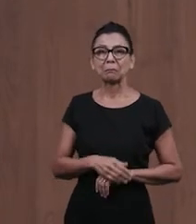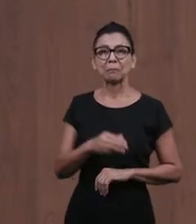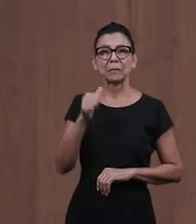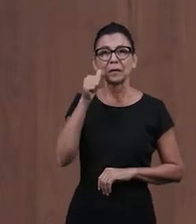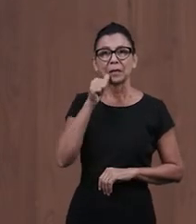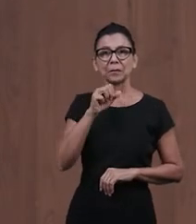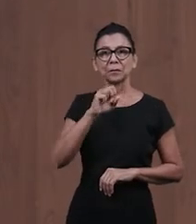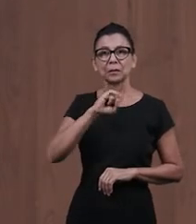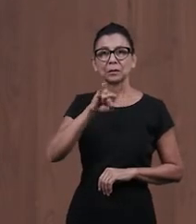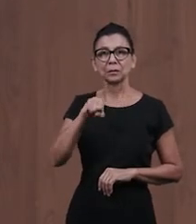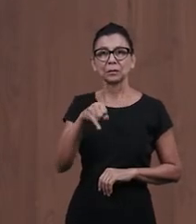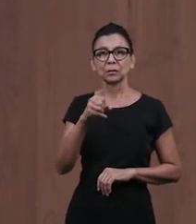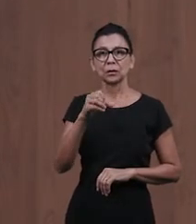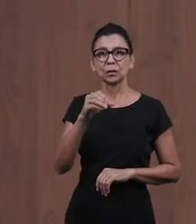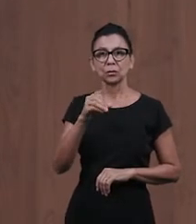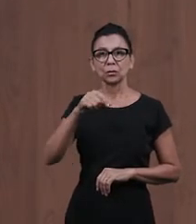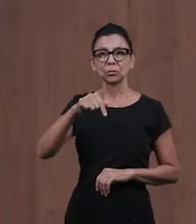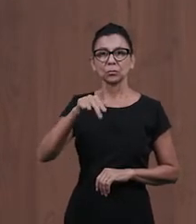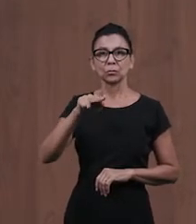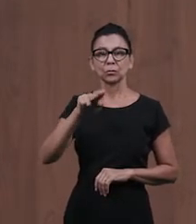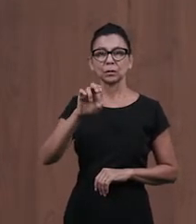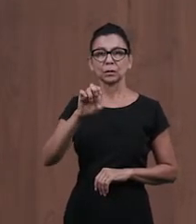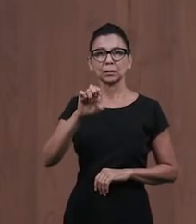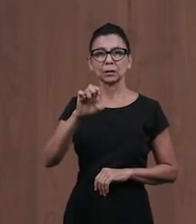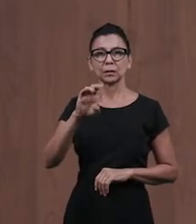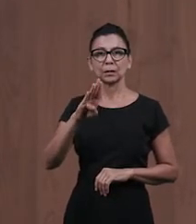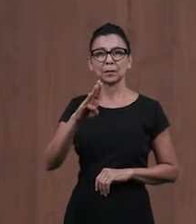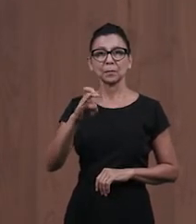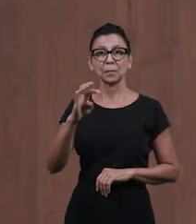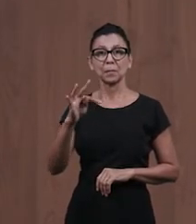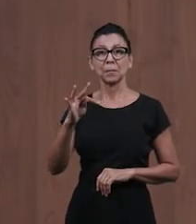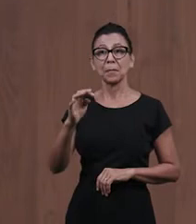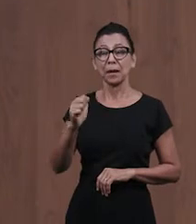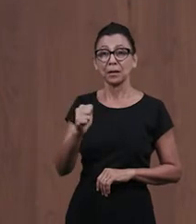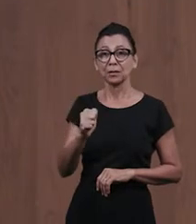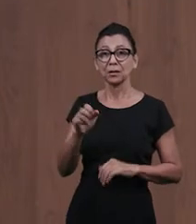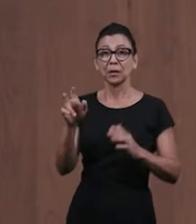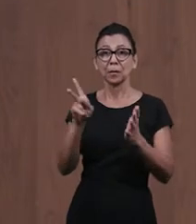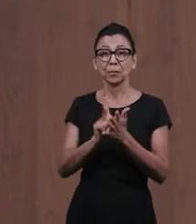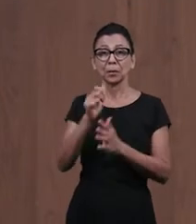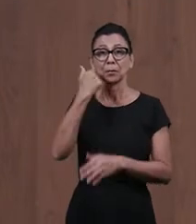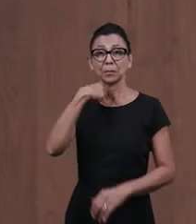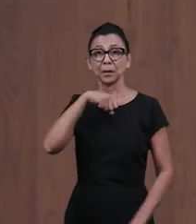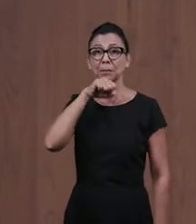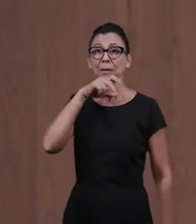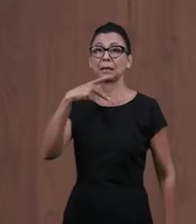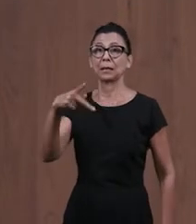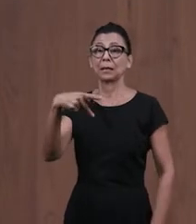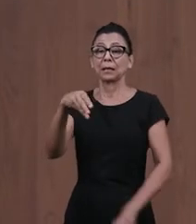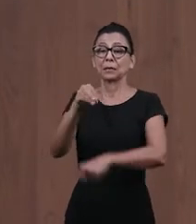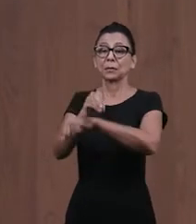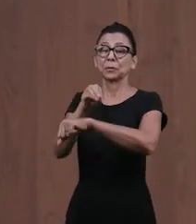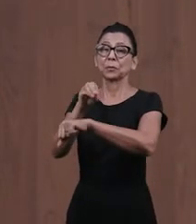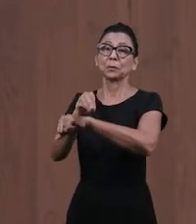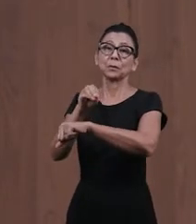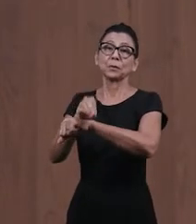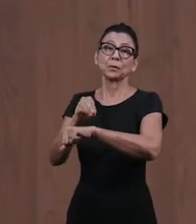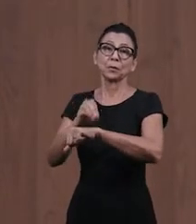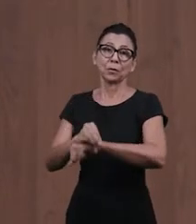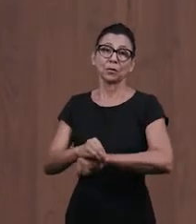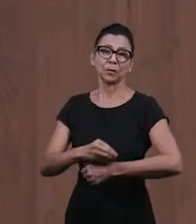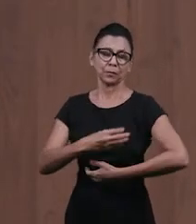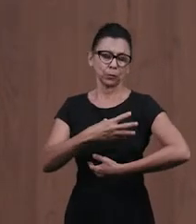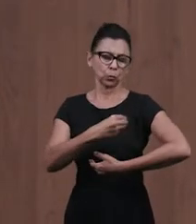niño. Y Jocabed cuidó del niño y se quedó un tiempo con ella hasta que Moisés